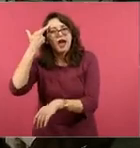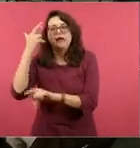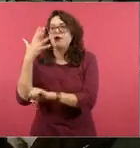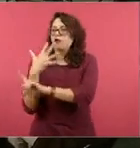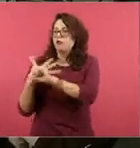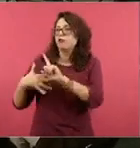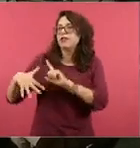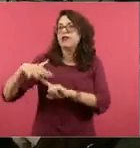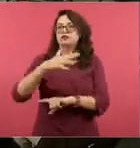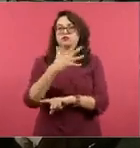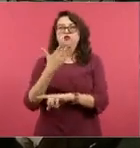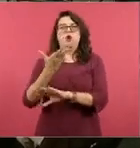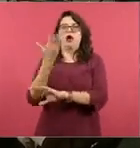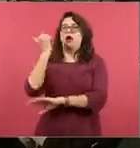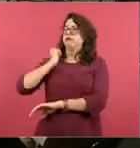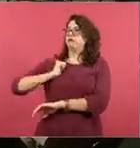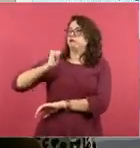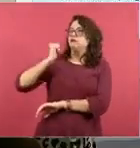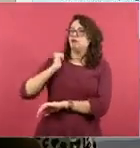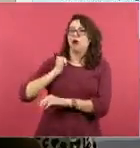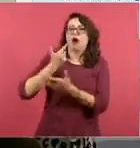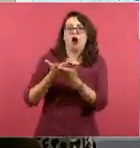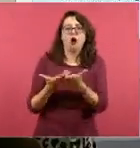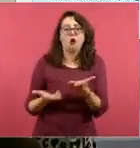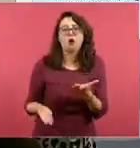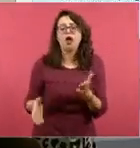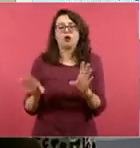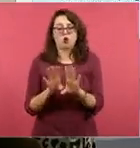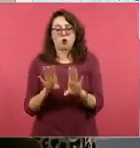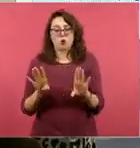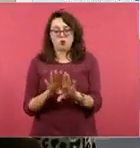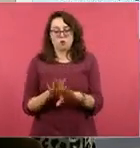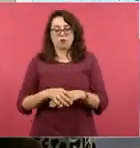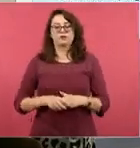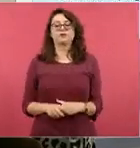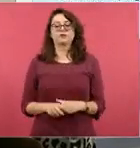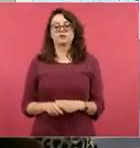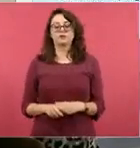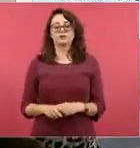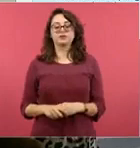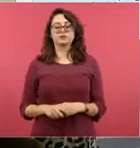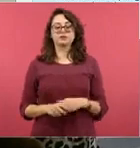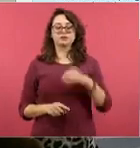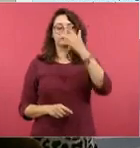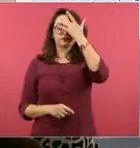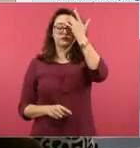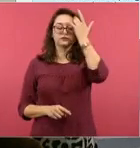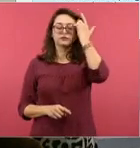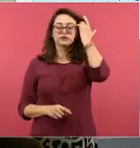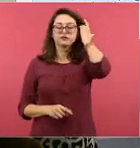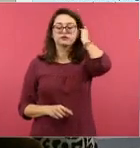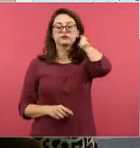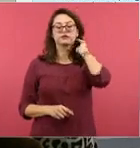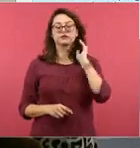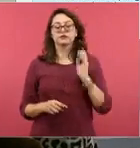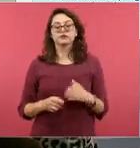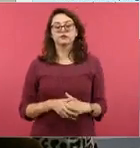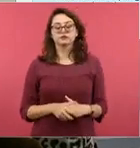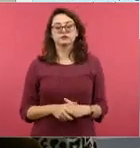Ahora, para poder profundizar un poco más, para buscar un